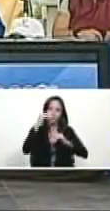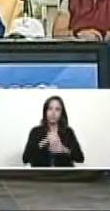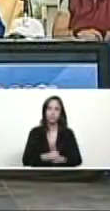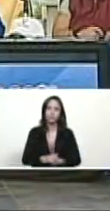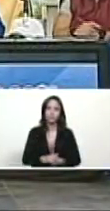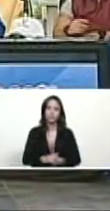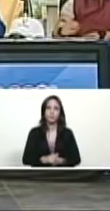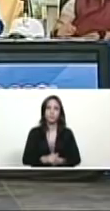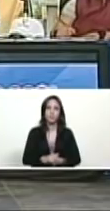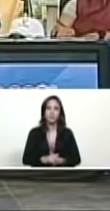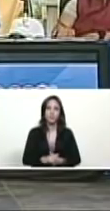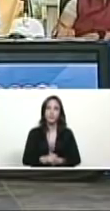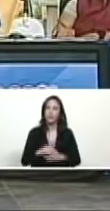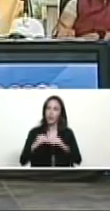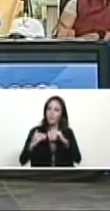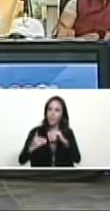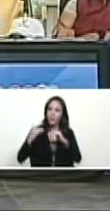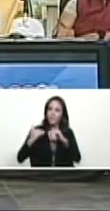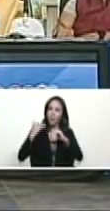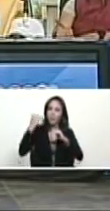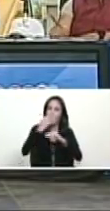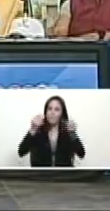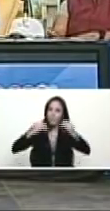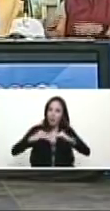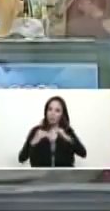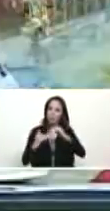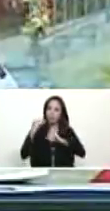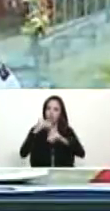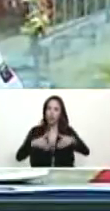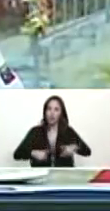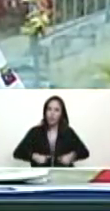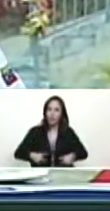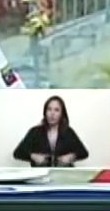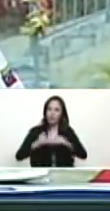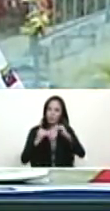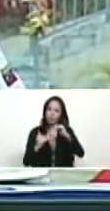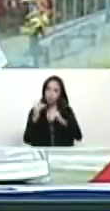Falta más, podemos más y más.